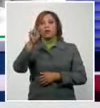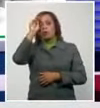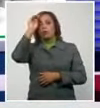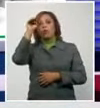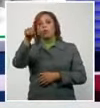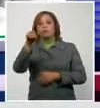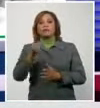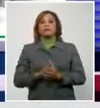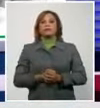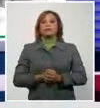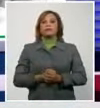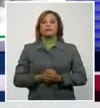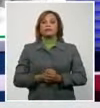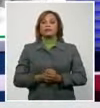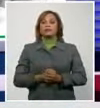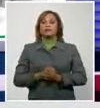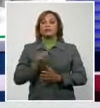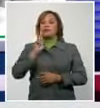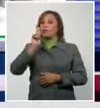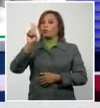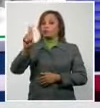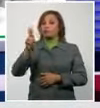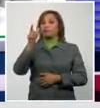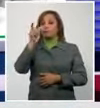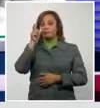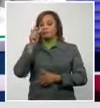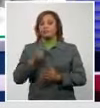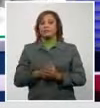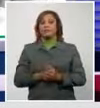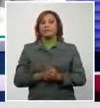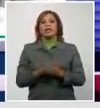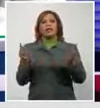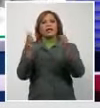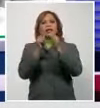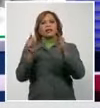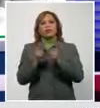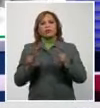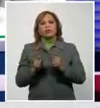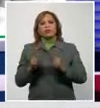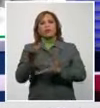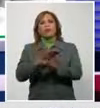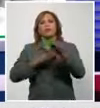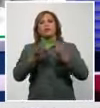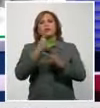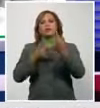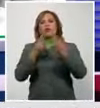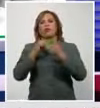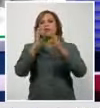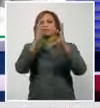complicada la situación epidemiológica. A modo de resumen, compartimos algunos datos: